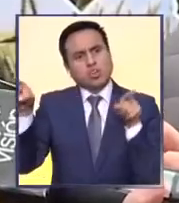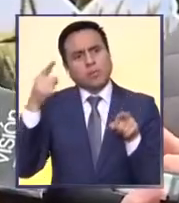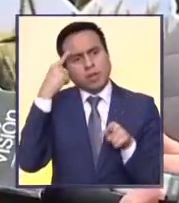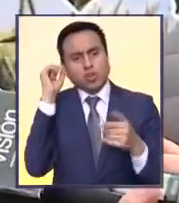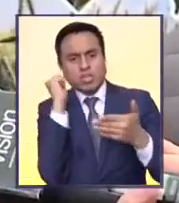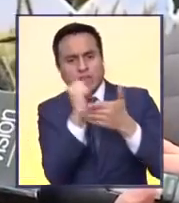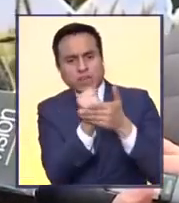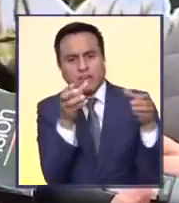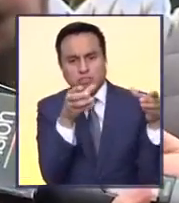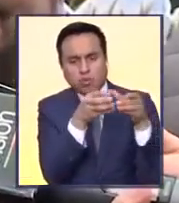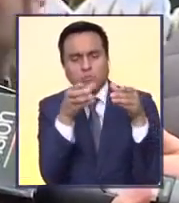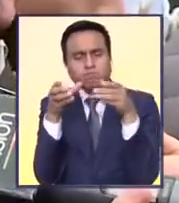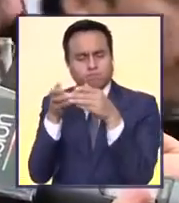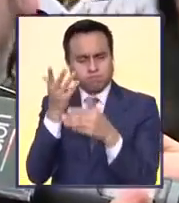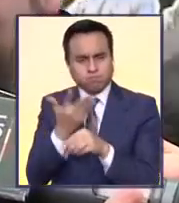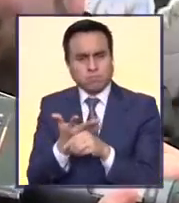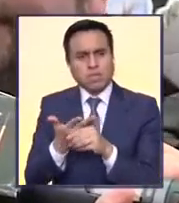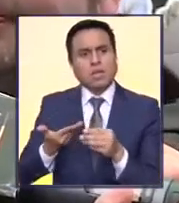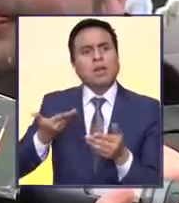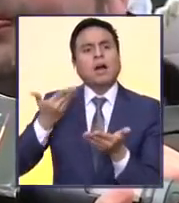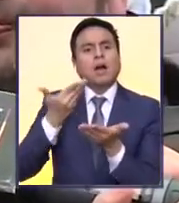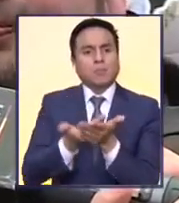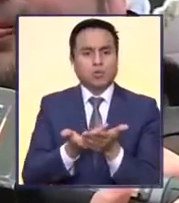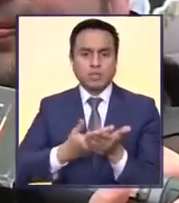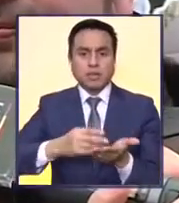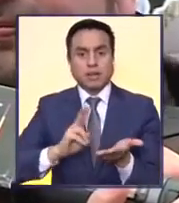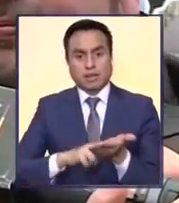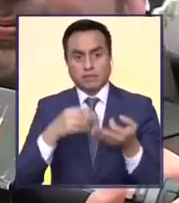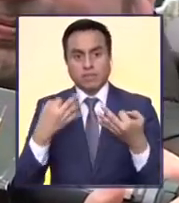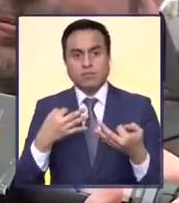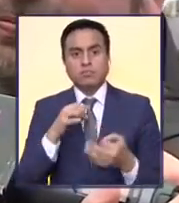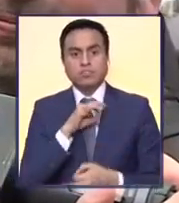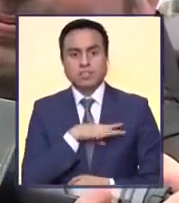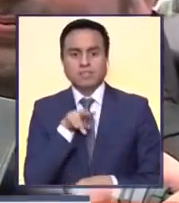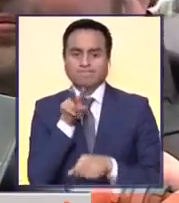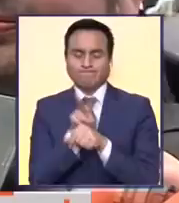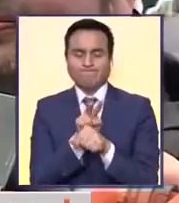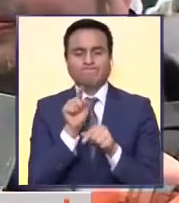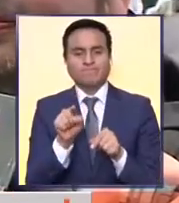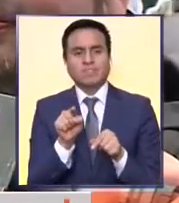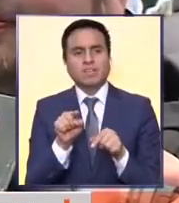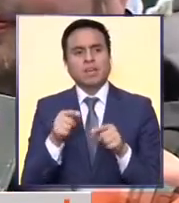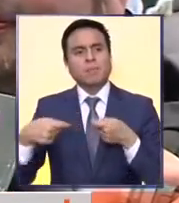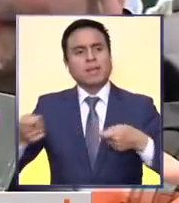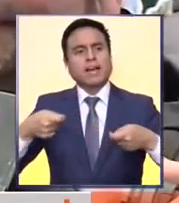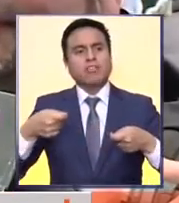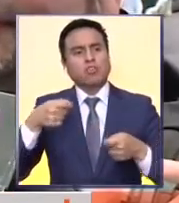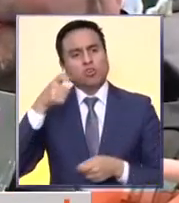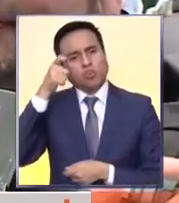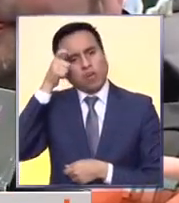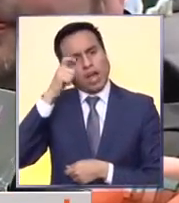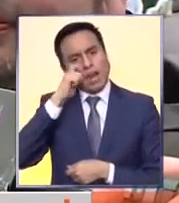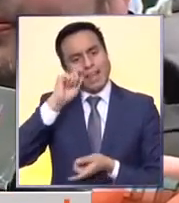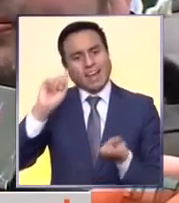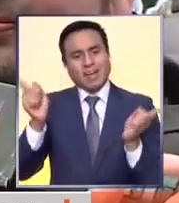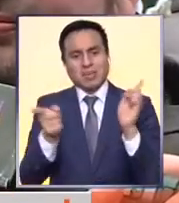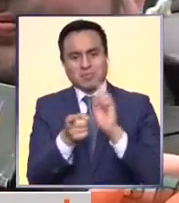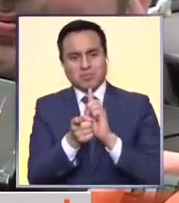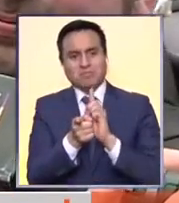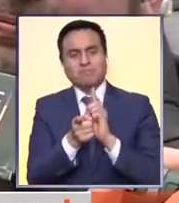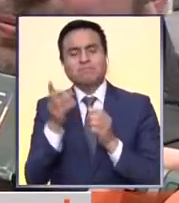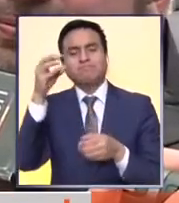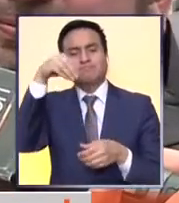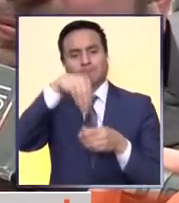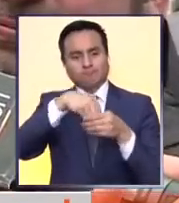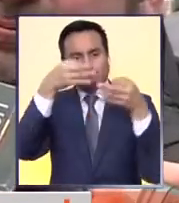tipificación existe y la aporta. Es un aporte real y efectivo y Chile es testigo de eso, como el mercado de la carne cambió a partir de que se incluyó